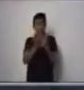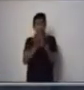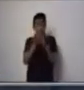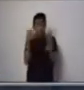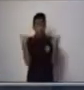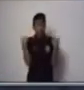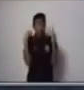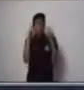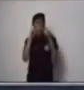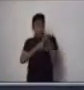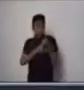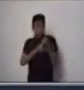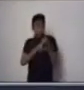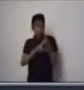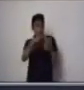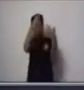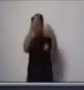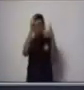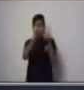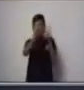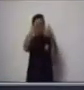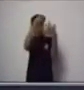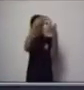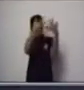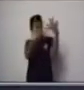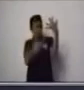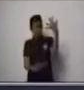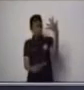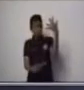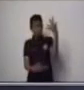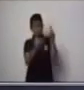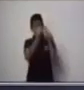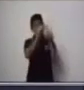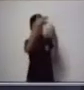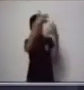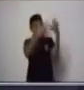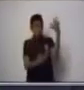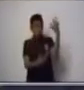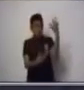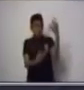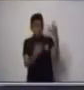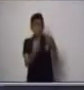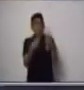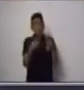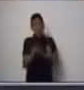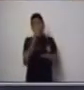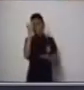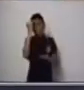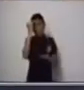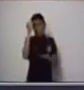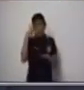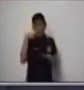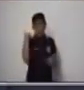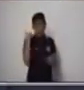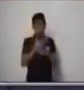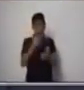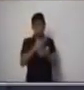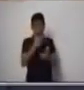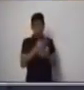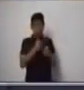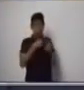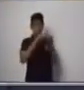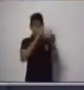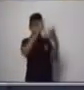español, es rico en palabras. Pero sabemos de que hay diversidad de palabras.